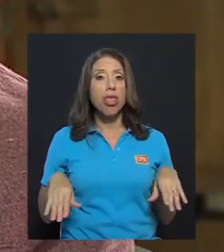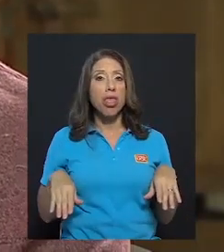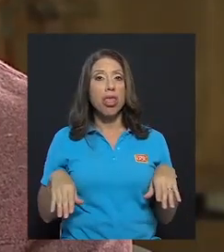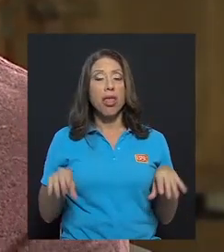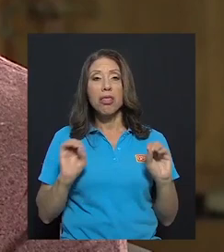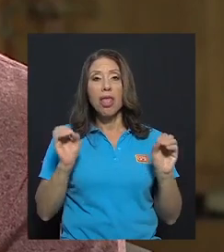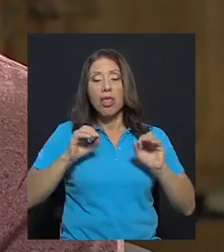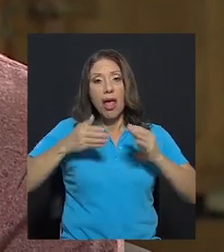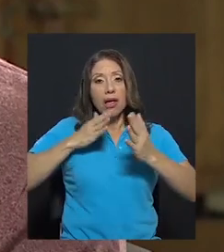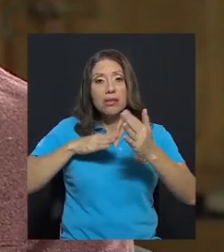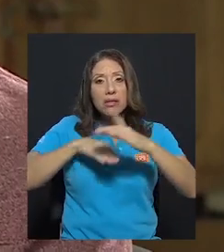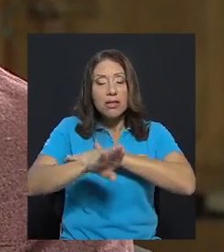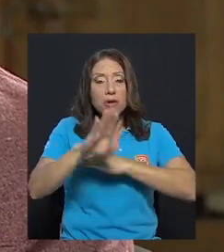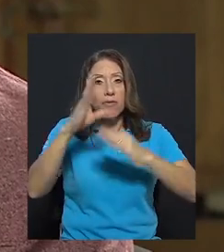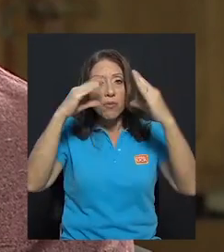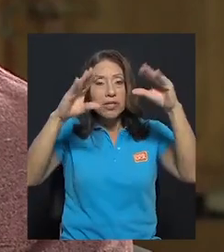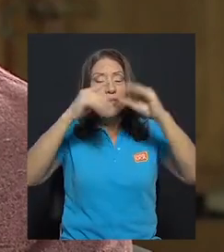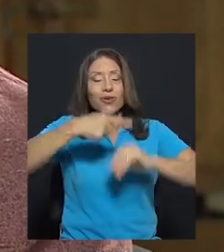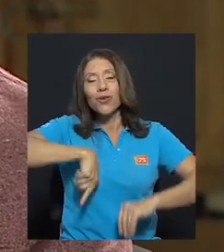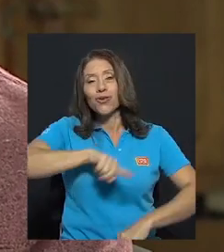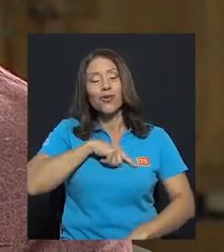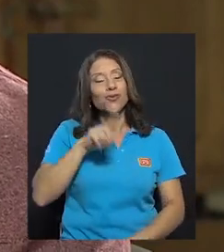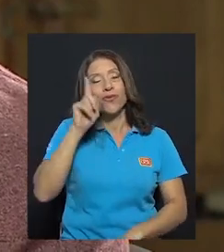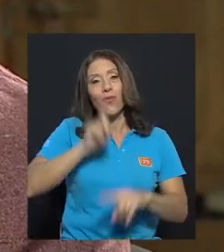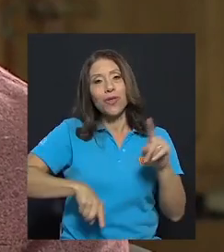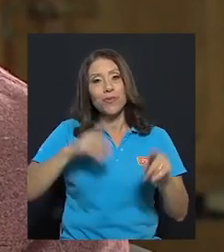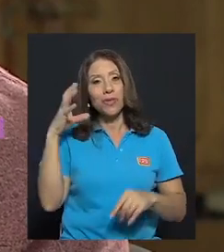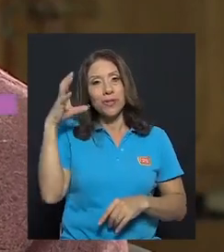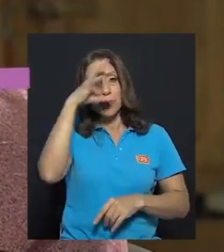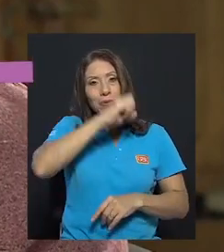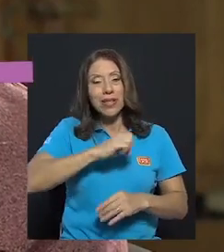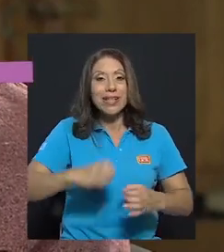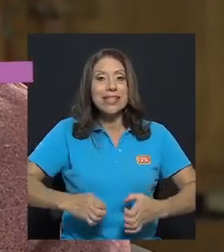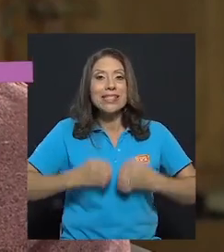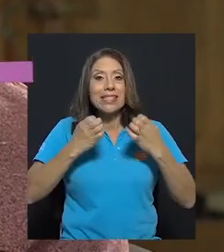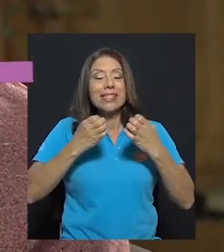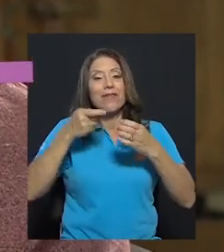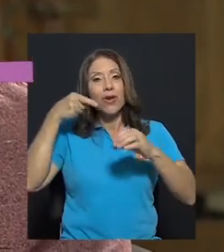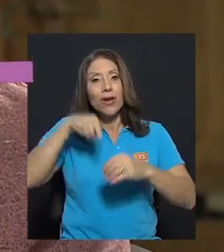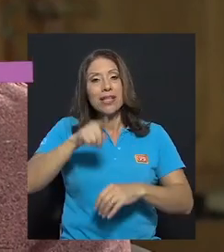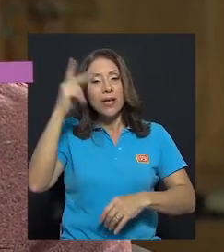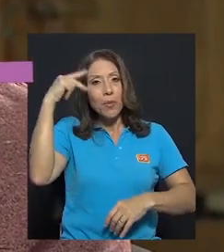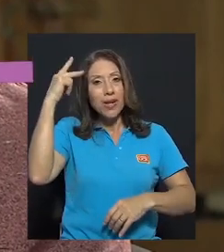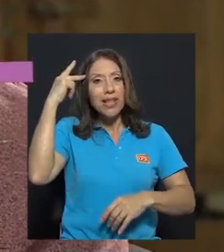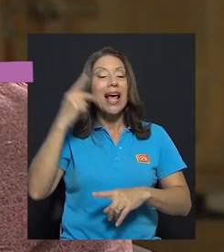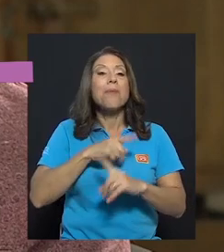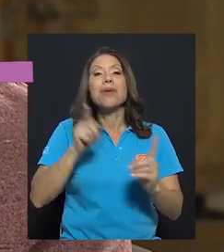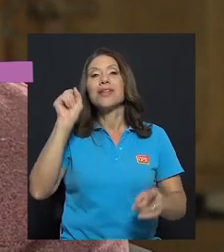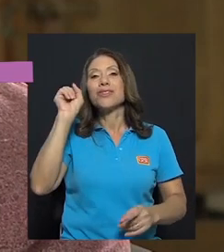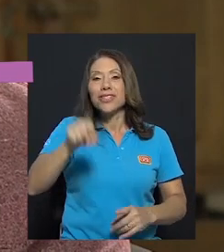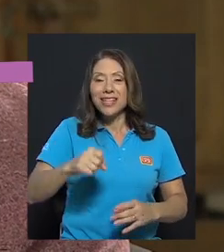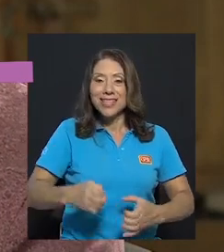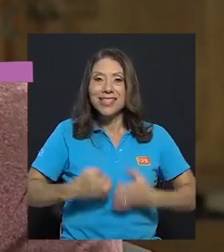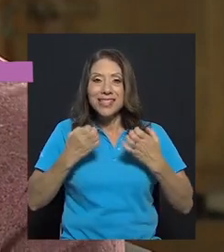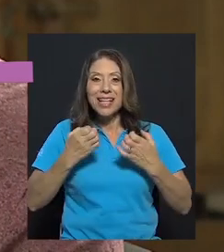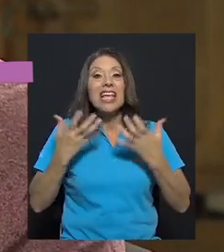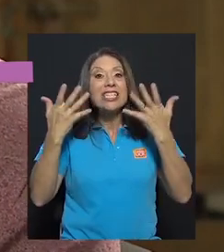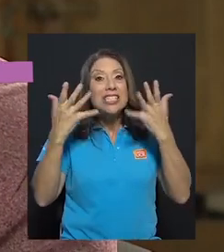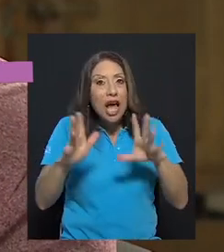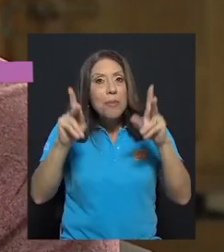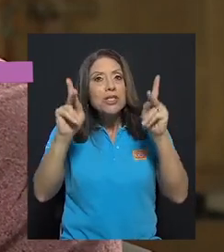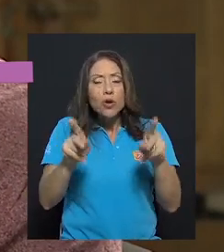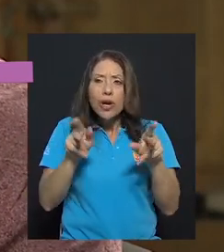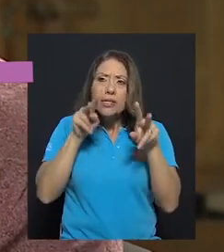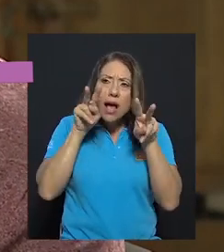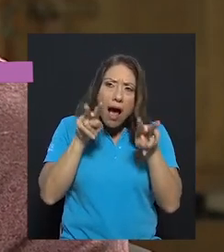información, no podríamos ser capaces de identificar de que existe la violencia política. Pero sí existe porque hay personas que ya